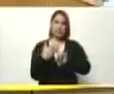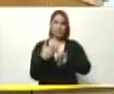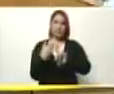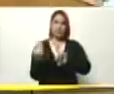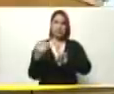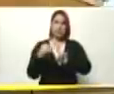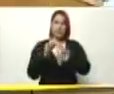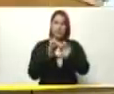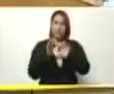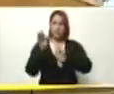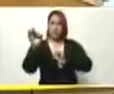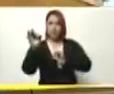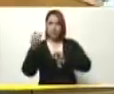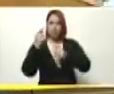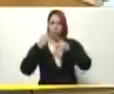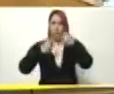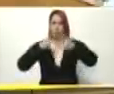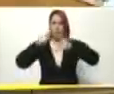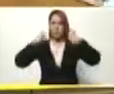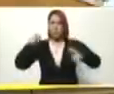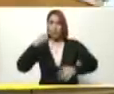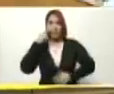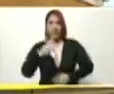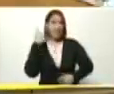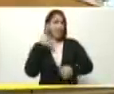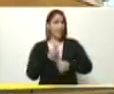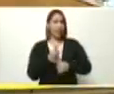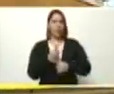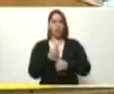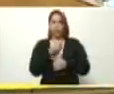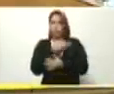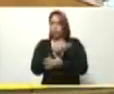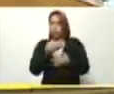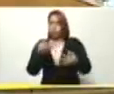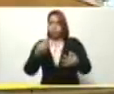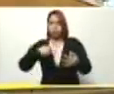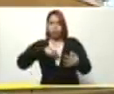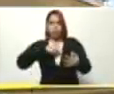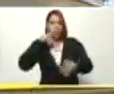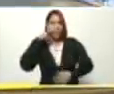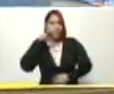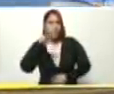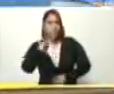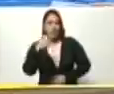demás ven. Tenemos que perfeccionar nuestra mira